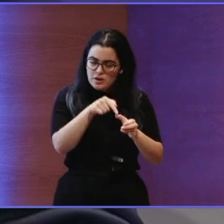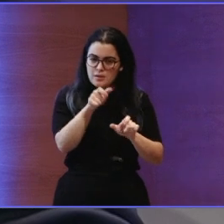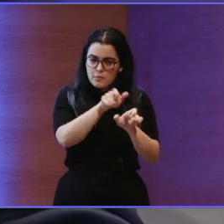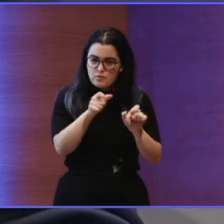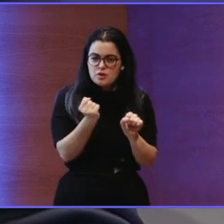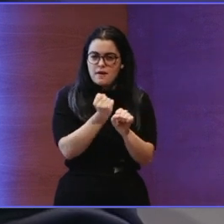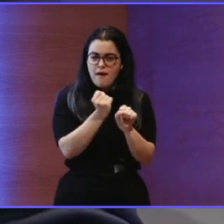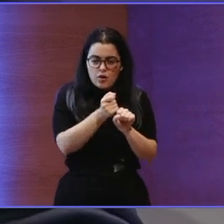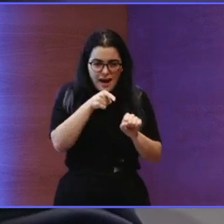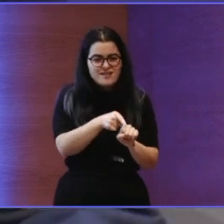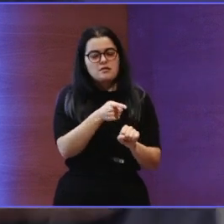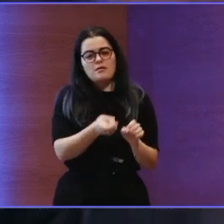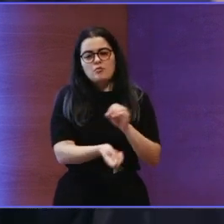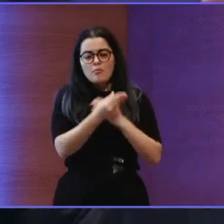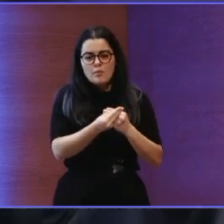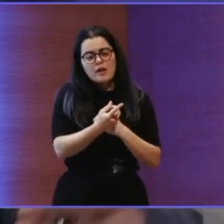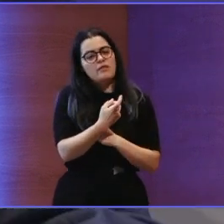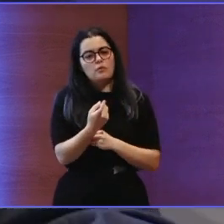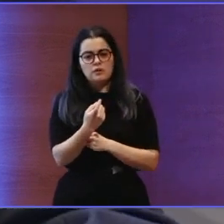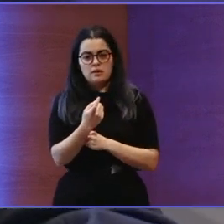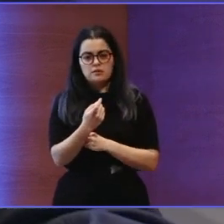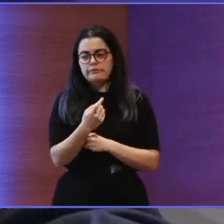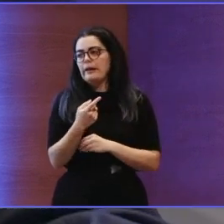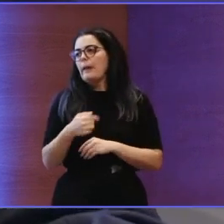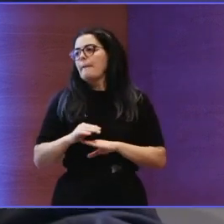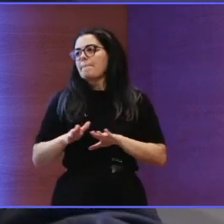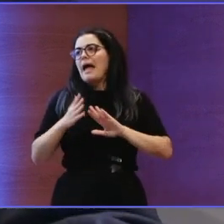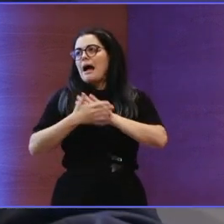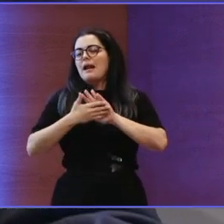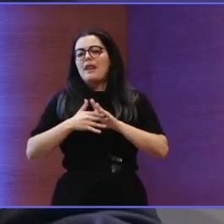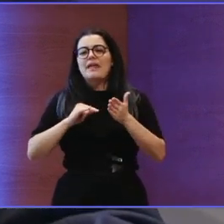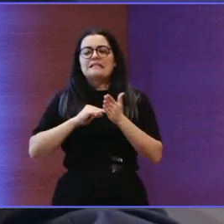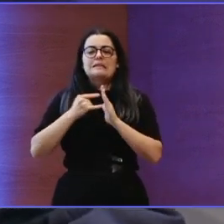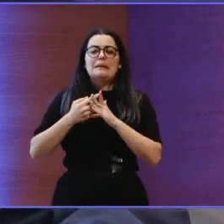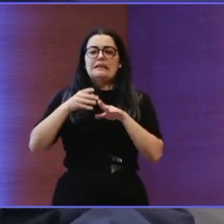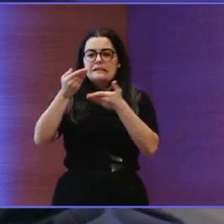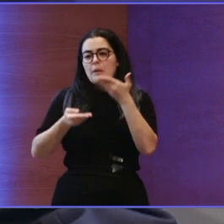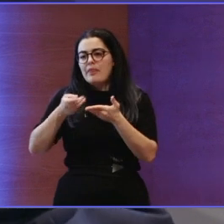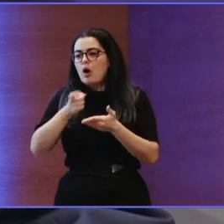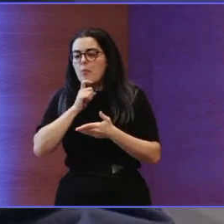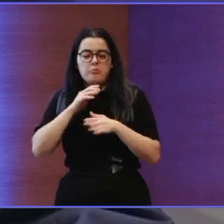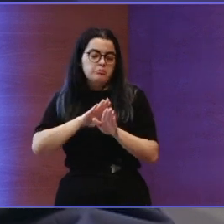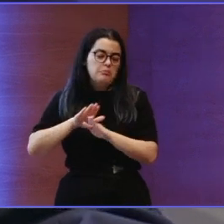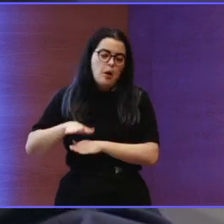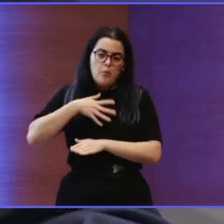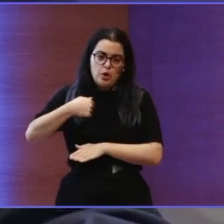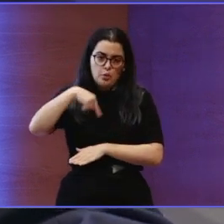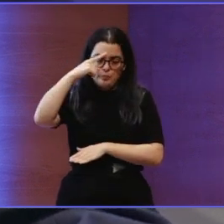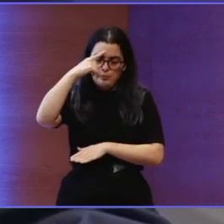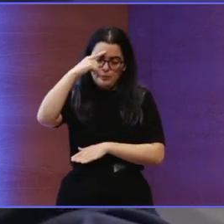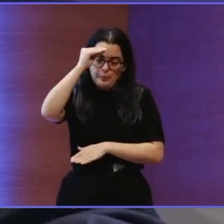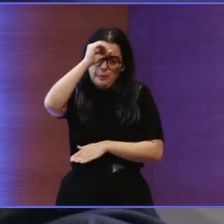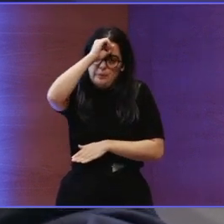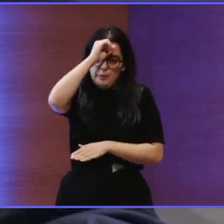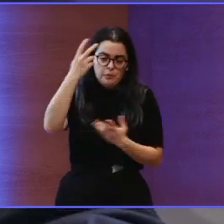grandes dificultades ya no voy a hablar de las sistemáticas de evaluación donde yo no sé